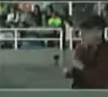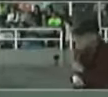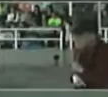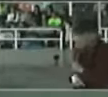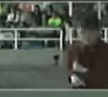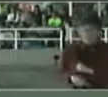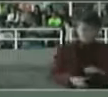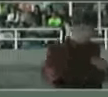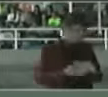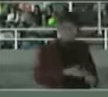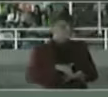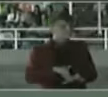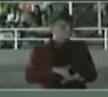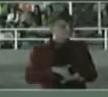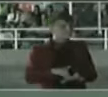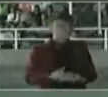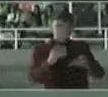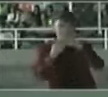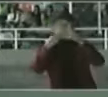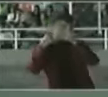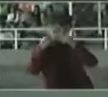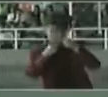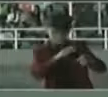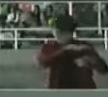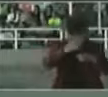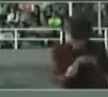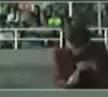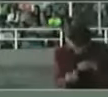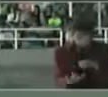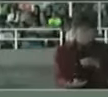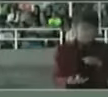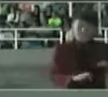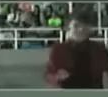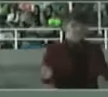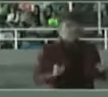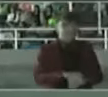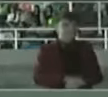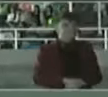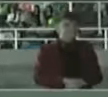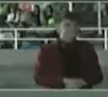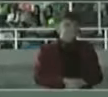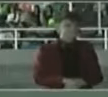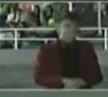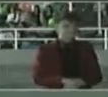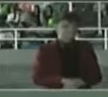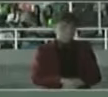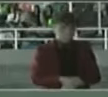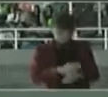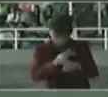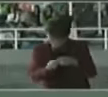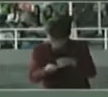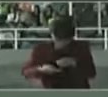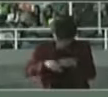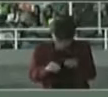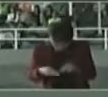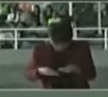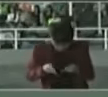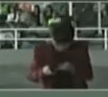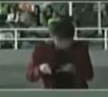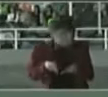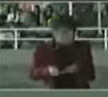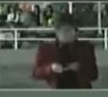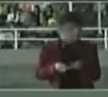la cárcel, tampoco la cisterna. Y aun cuando su cuerpo se hundía en el cieno,